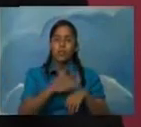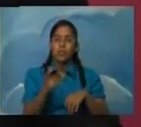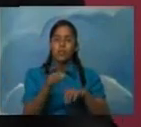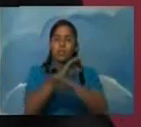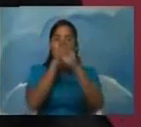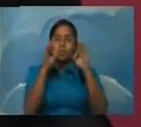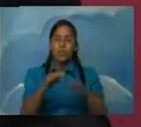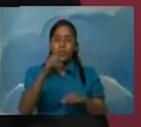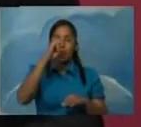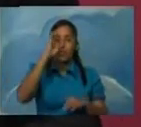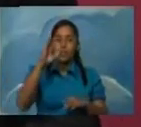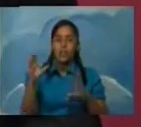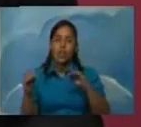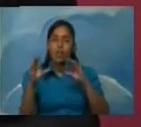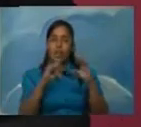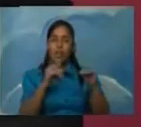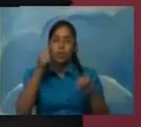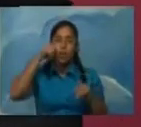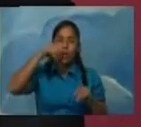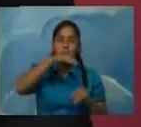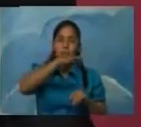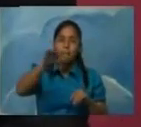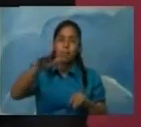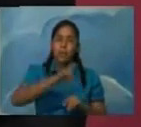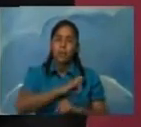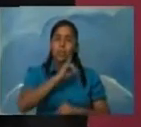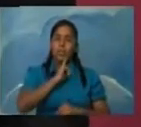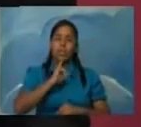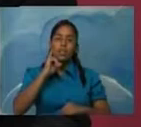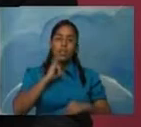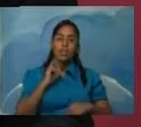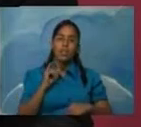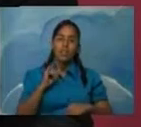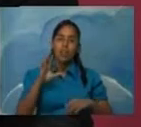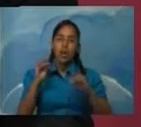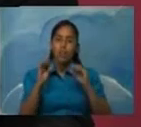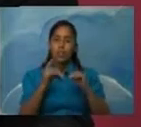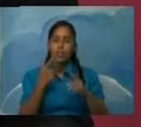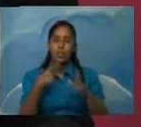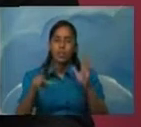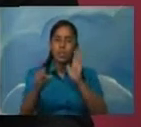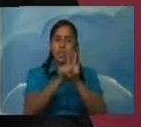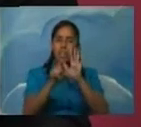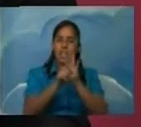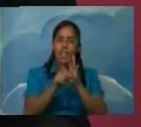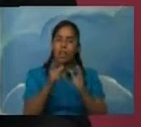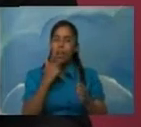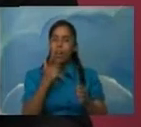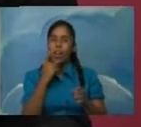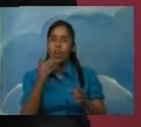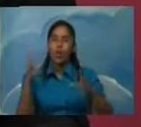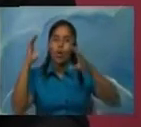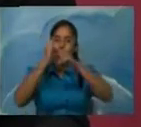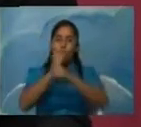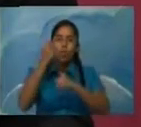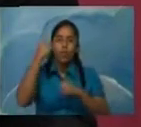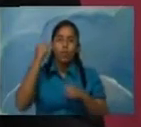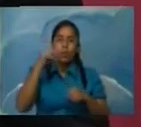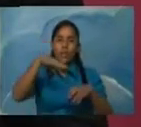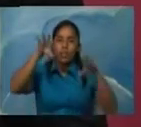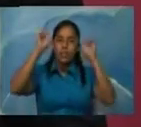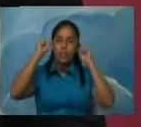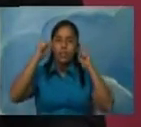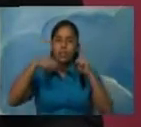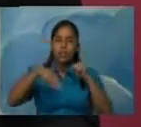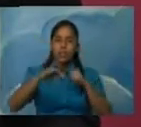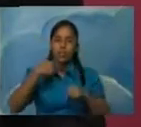le habló al pueblo de Israel, pero le habló a través de leyes. Era como un poquito oscuro para ellos entenderlo. Sin embargo,